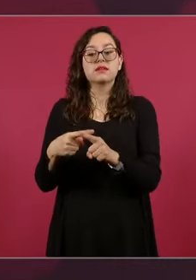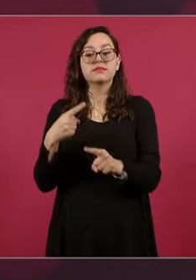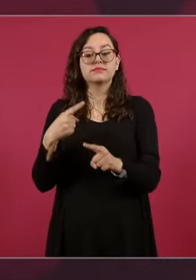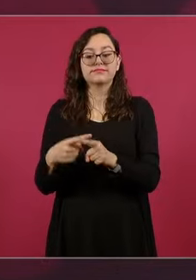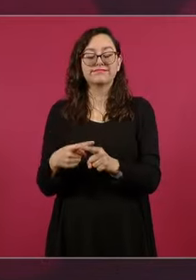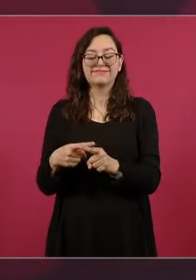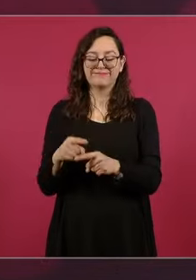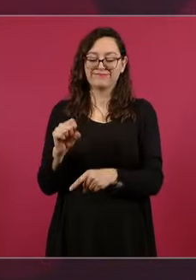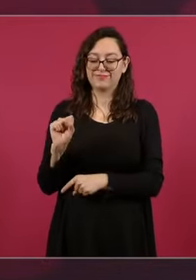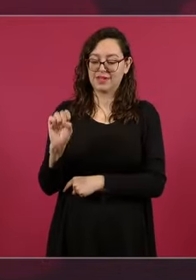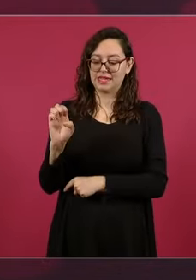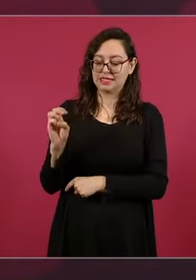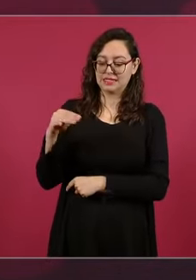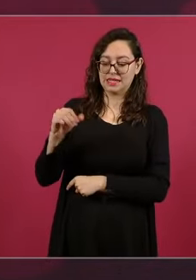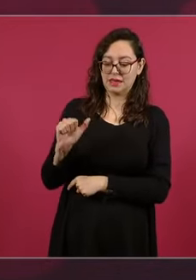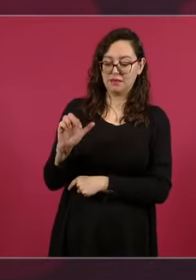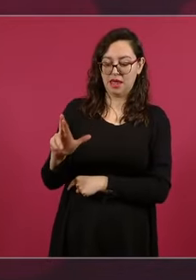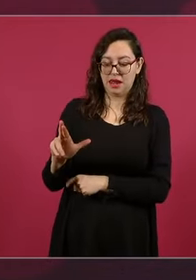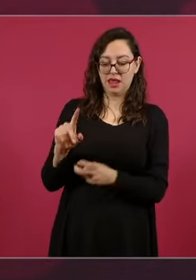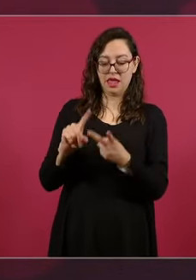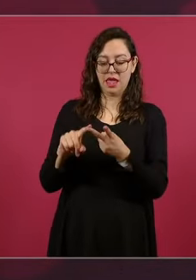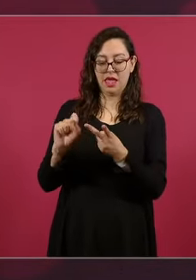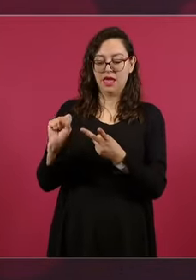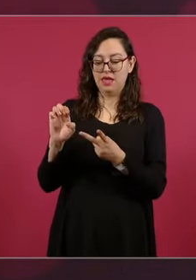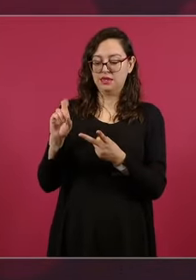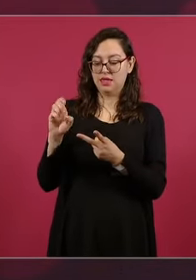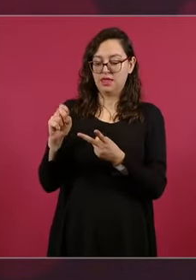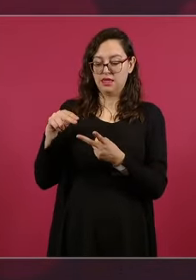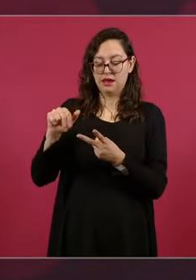la Secretaría de Marina y a la Secretaría de la Defensa